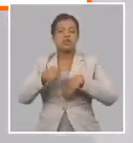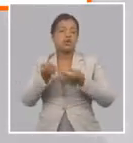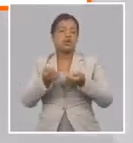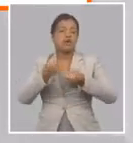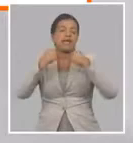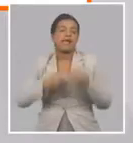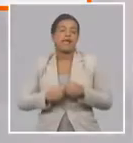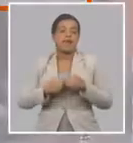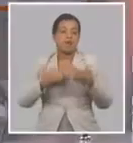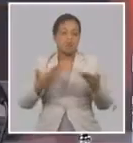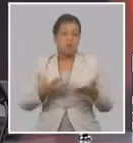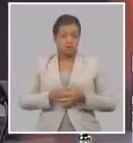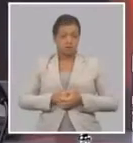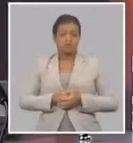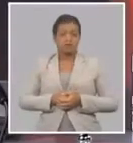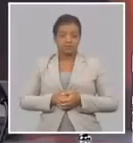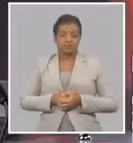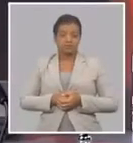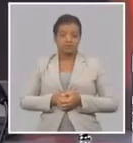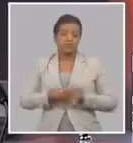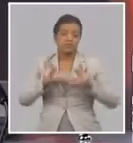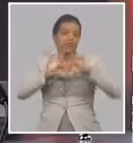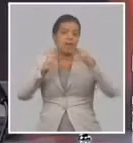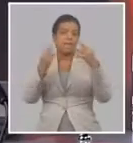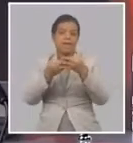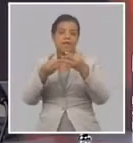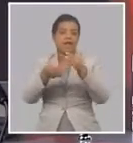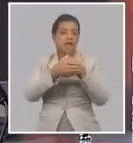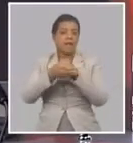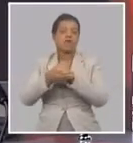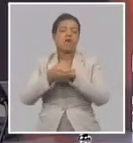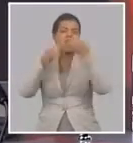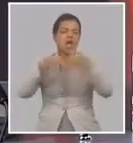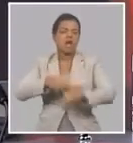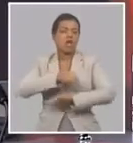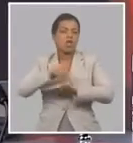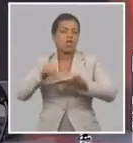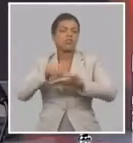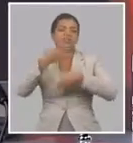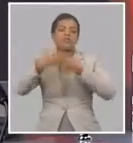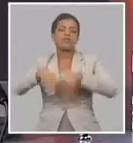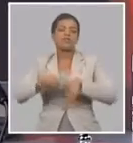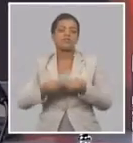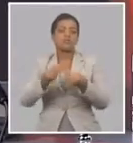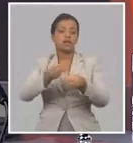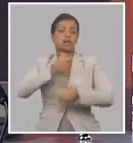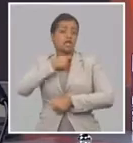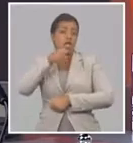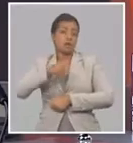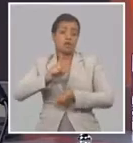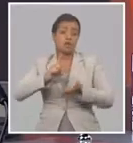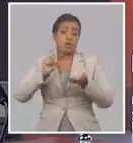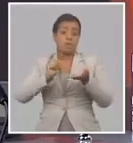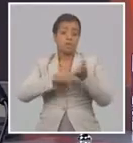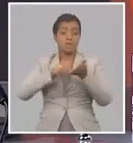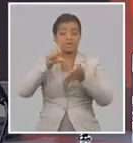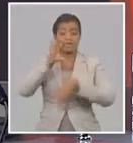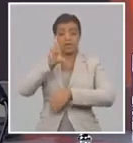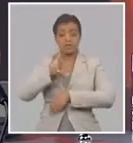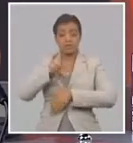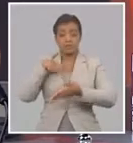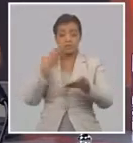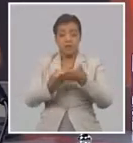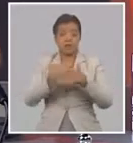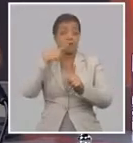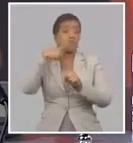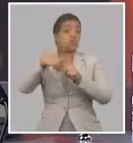la persona pues un complemento más de todo el sistema de vigilancia si en caso de que el pcr pudiera positivo o que esta